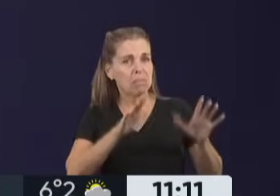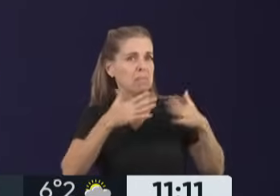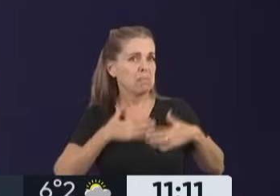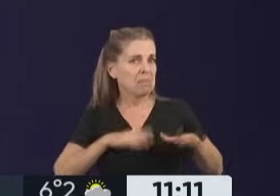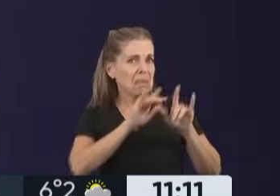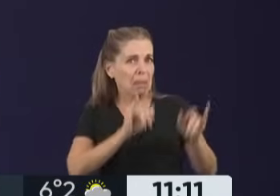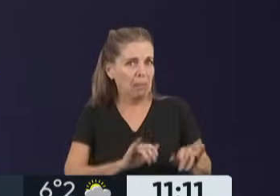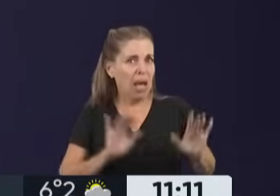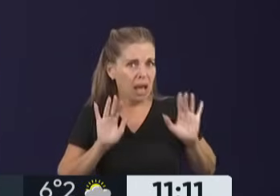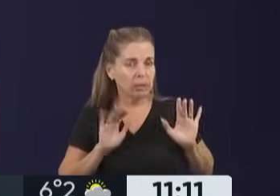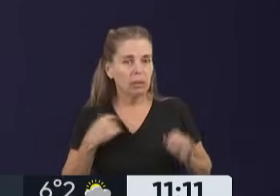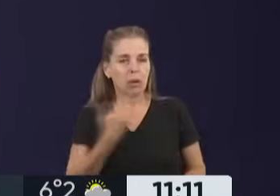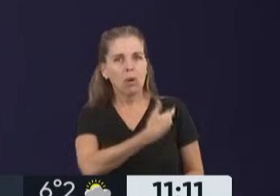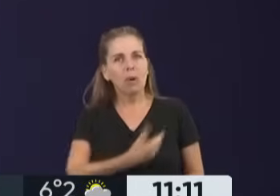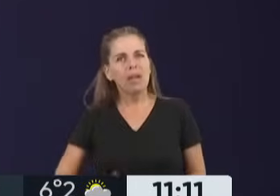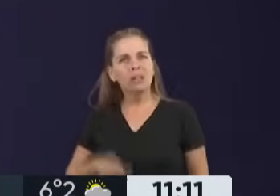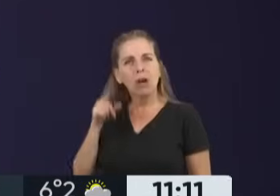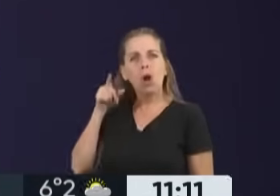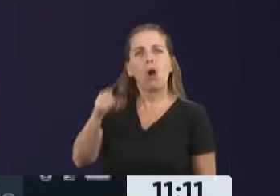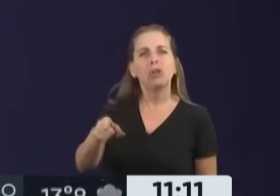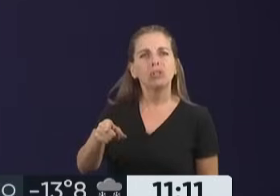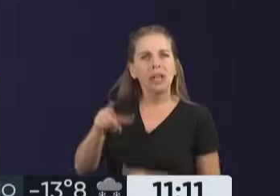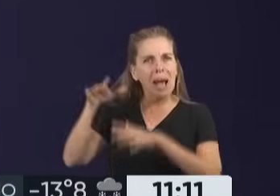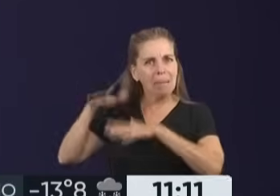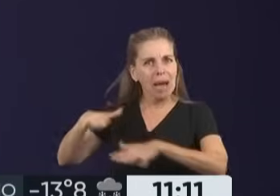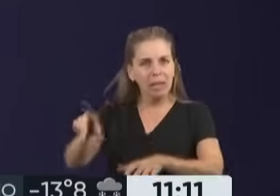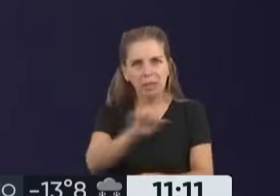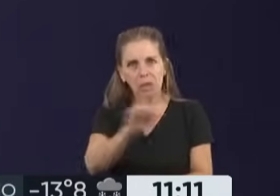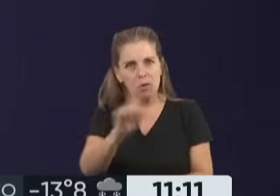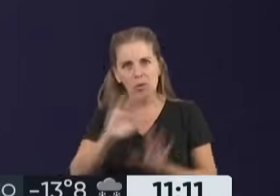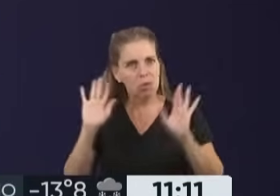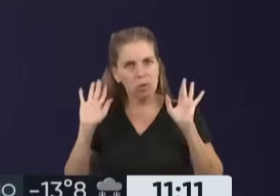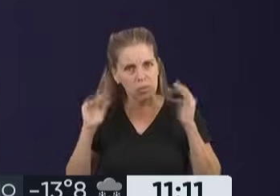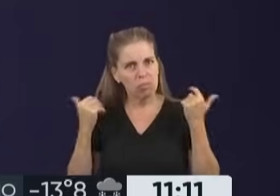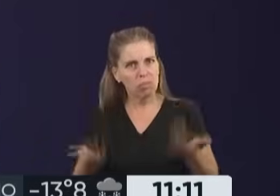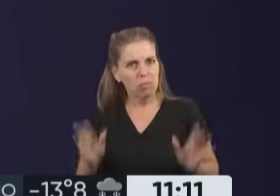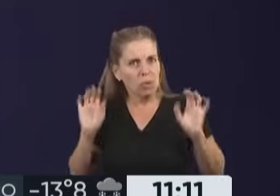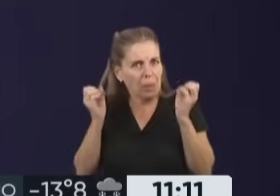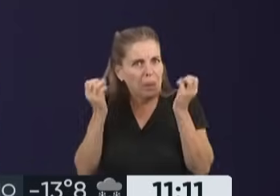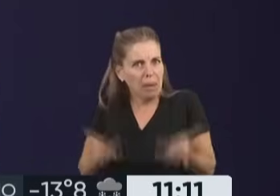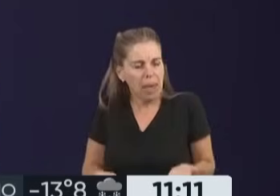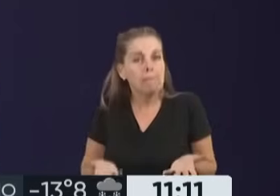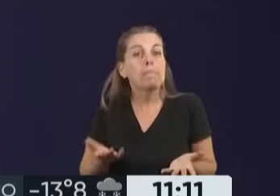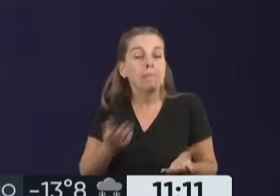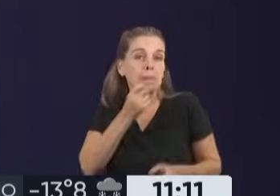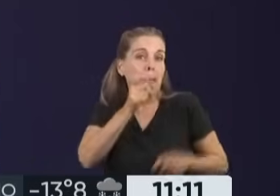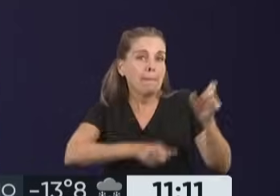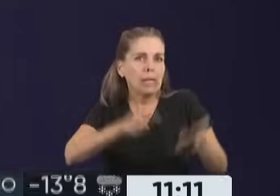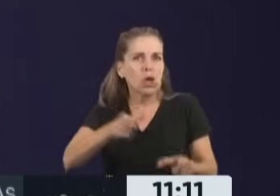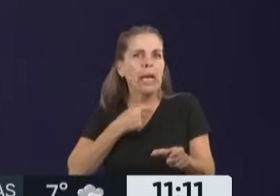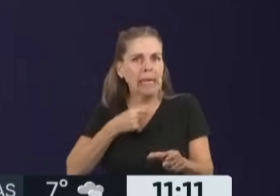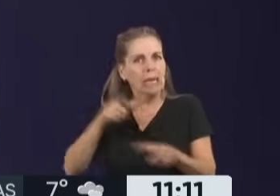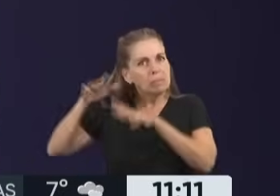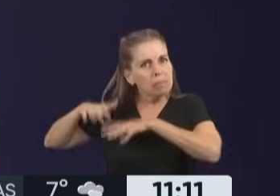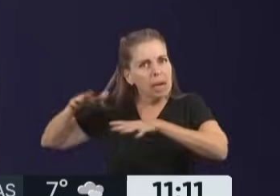Nosotros no estamos en contra de que la gente se haga una manifestación en